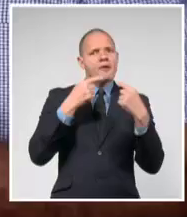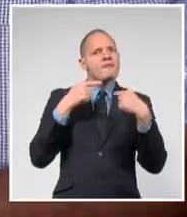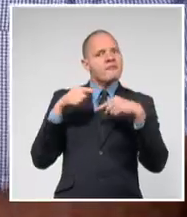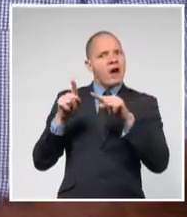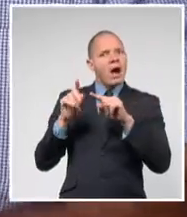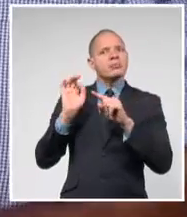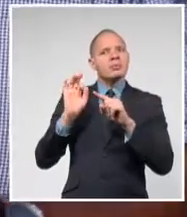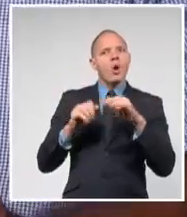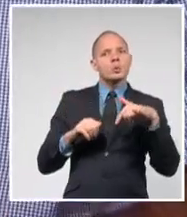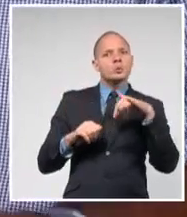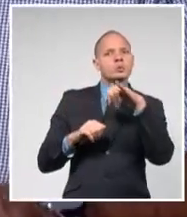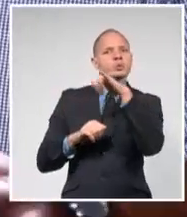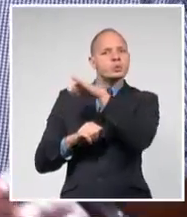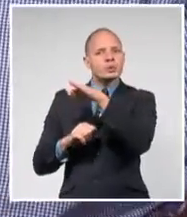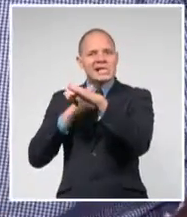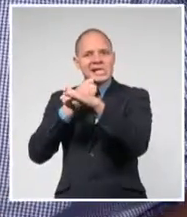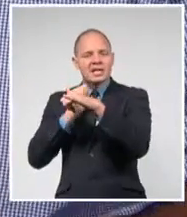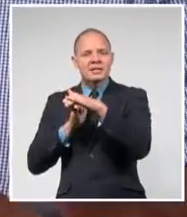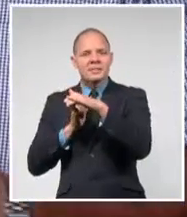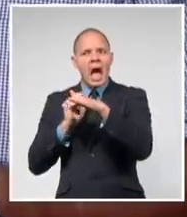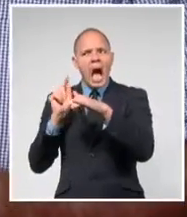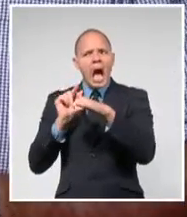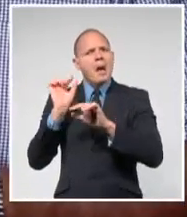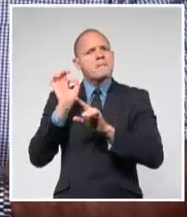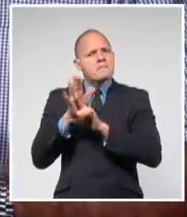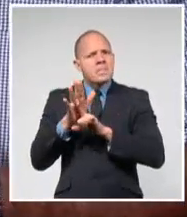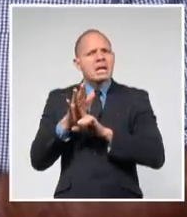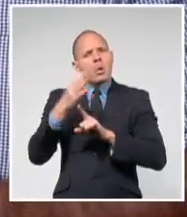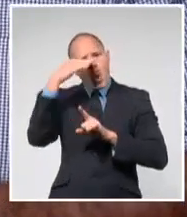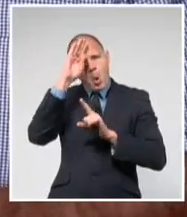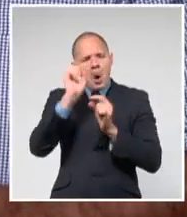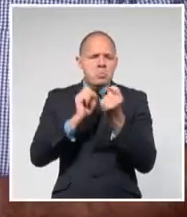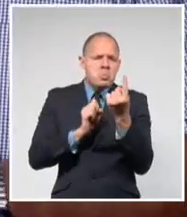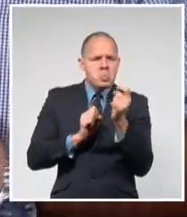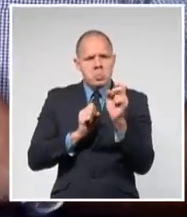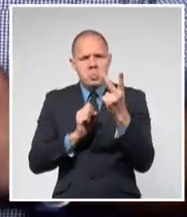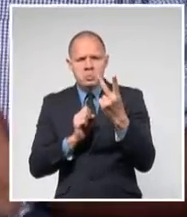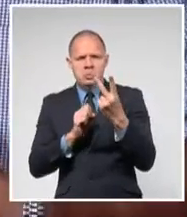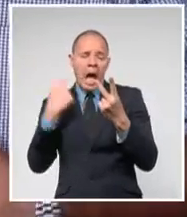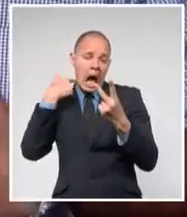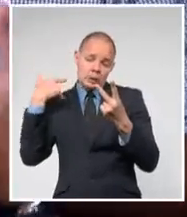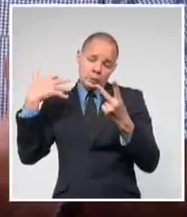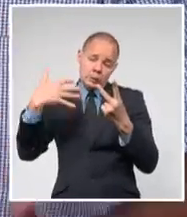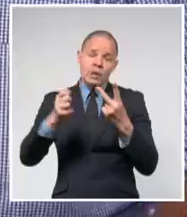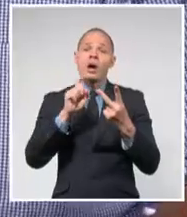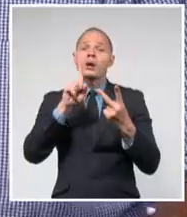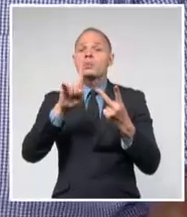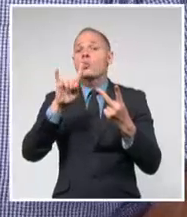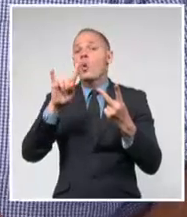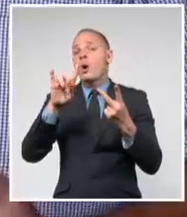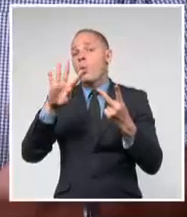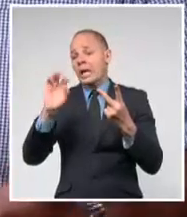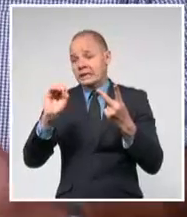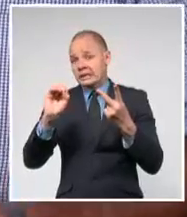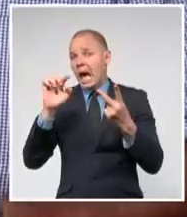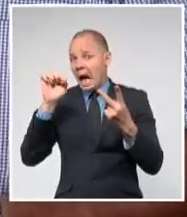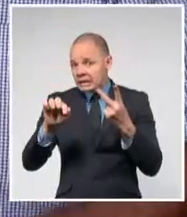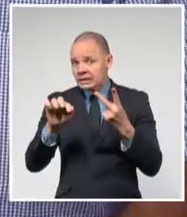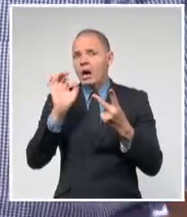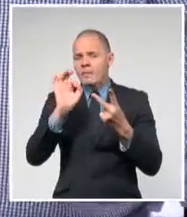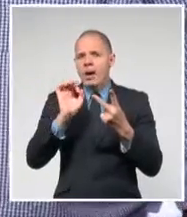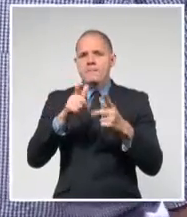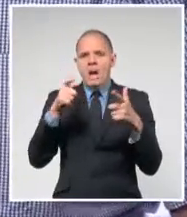a haber una presencia, primero muy minoritaria, y ya a partir de los años 40, verdaderamente mayoritaria, y cuando